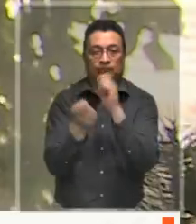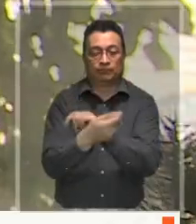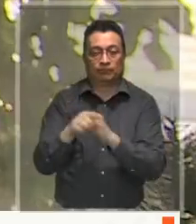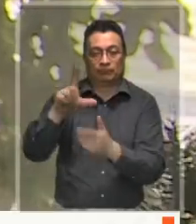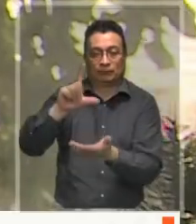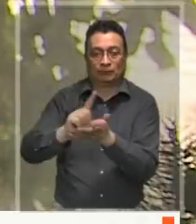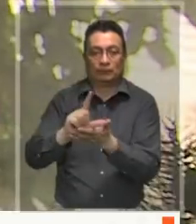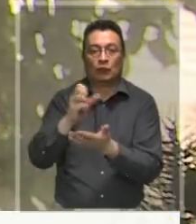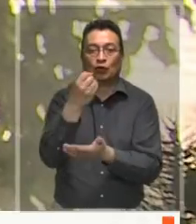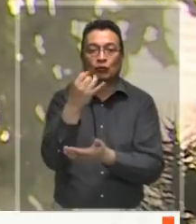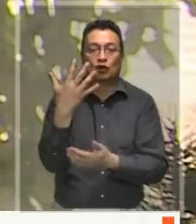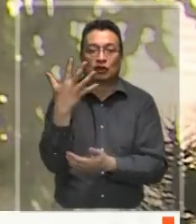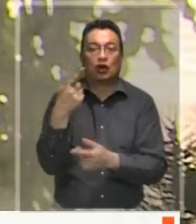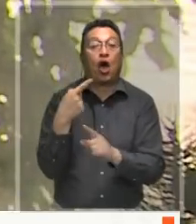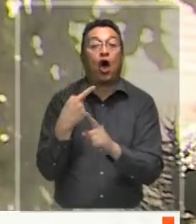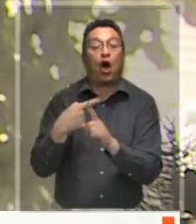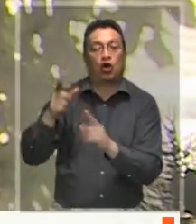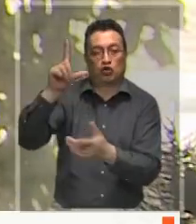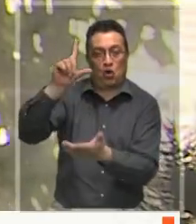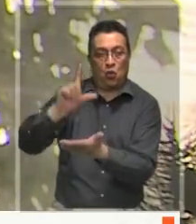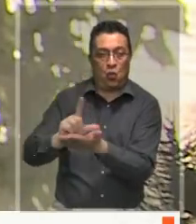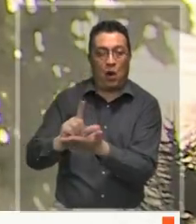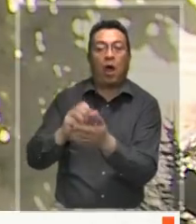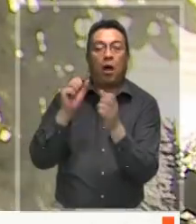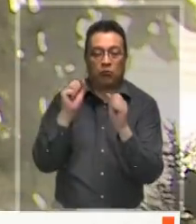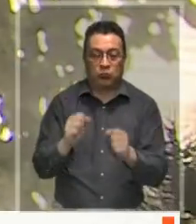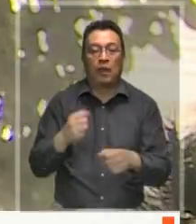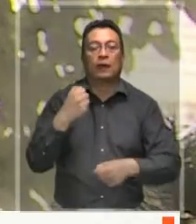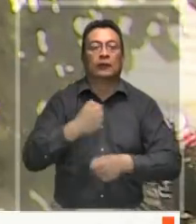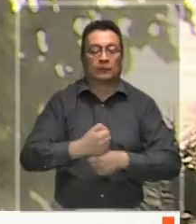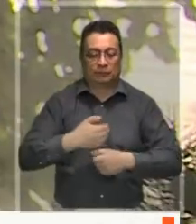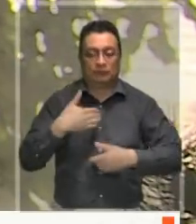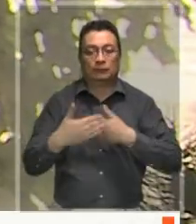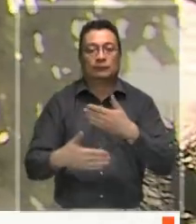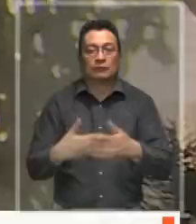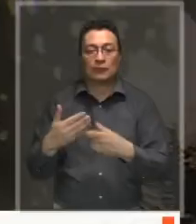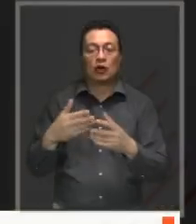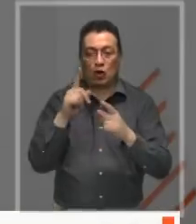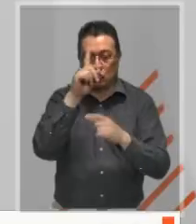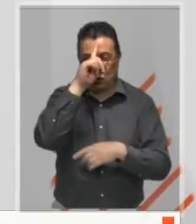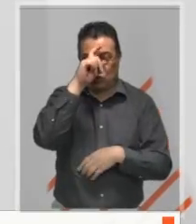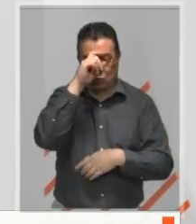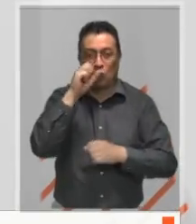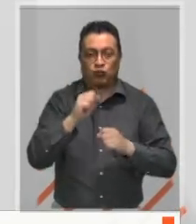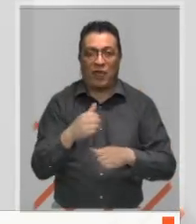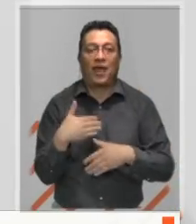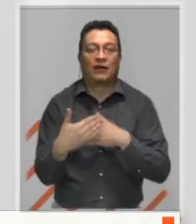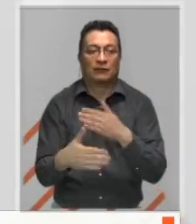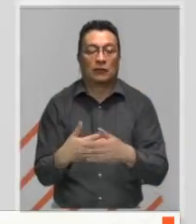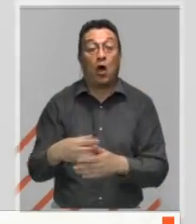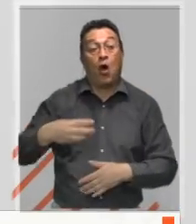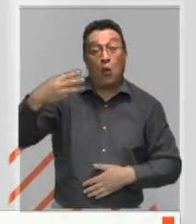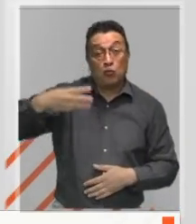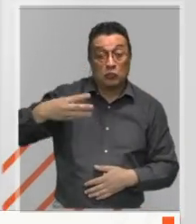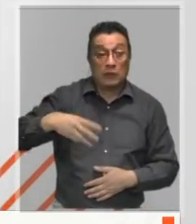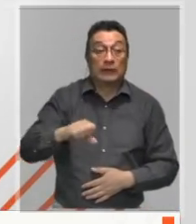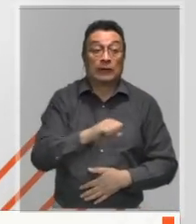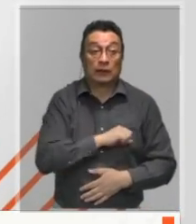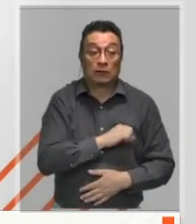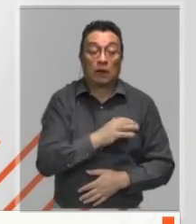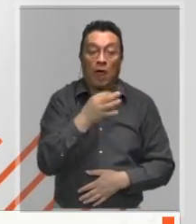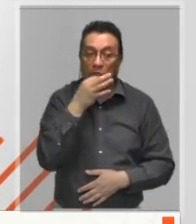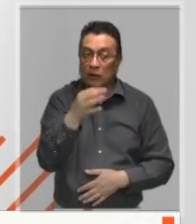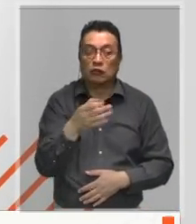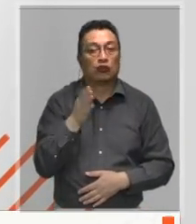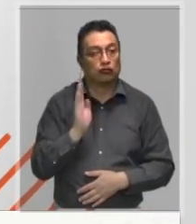5 a otro lugar, en el fondo, donde sí pueda ejercer sus labores de consultorio. Mientras, desde el municipio de Santiago anuncian que